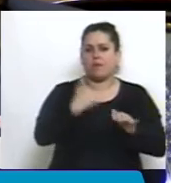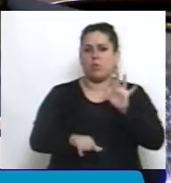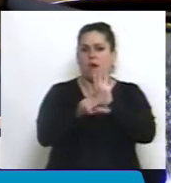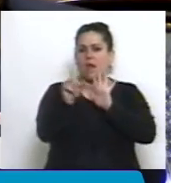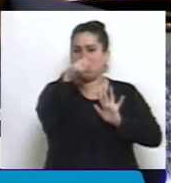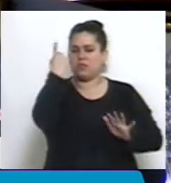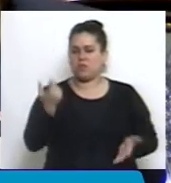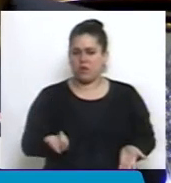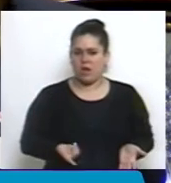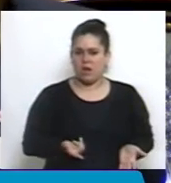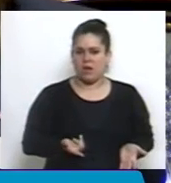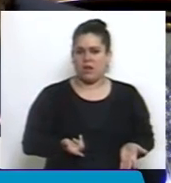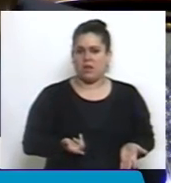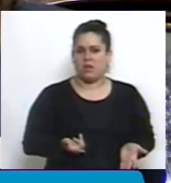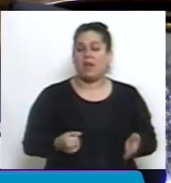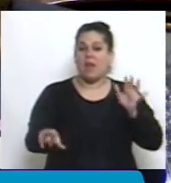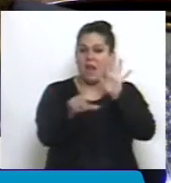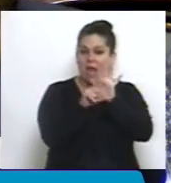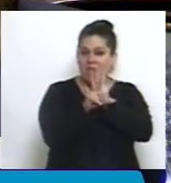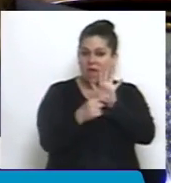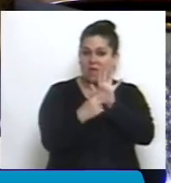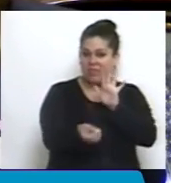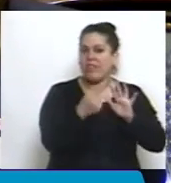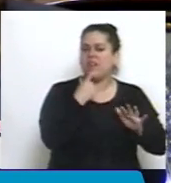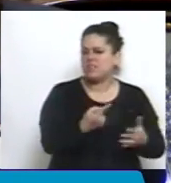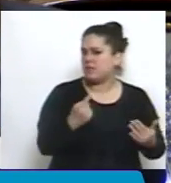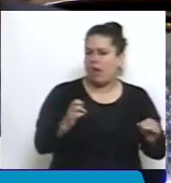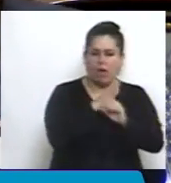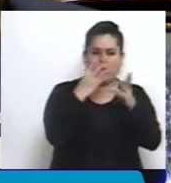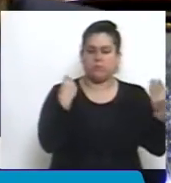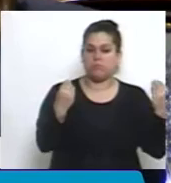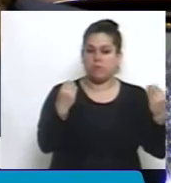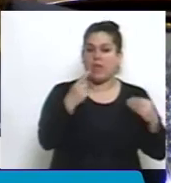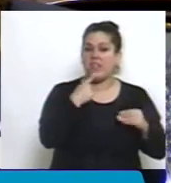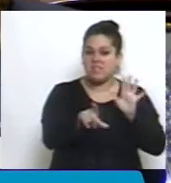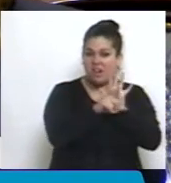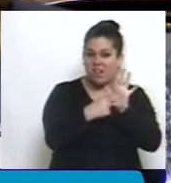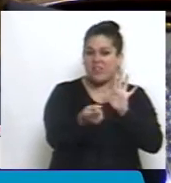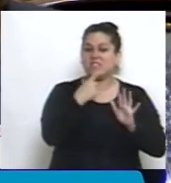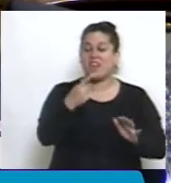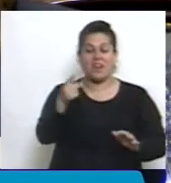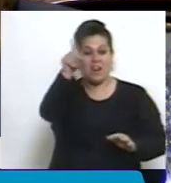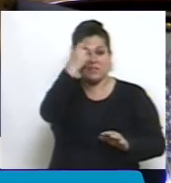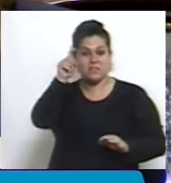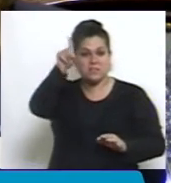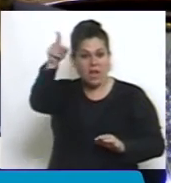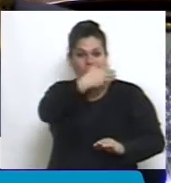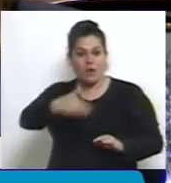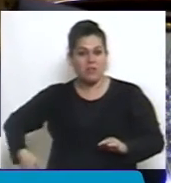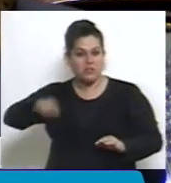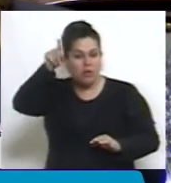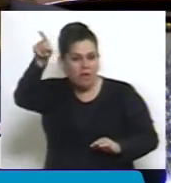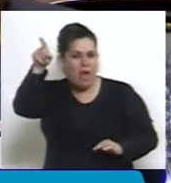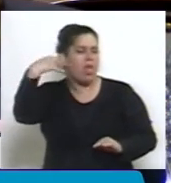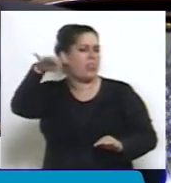nacional, donde esa ley establece claramente que el Estado Nacional financiará